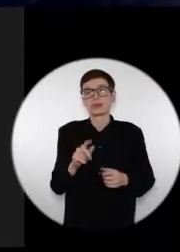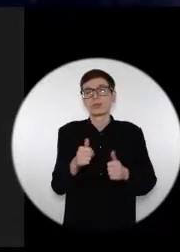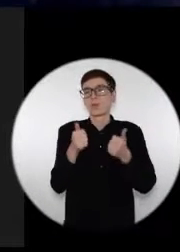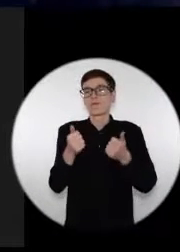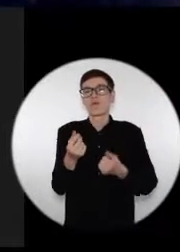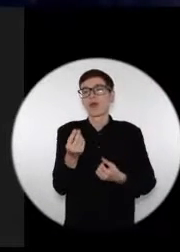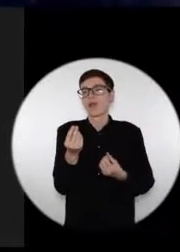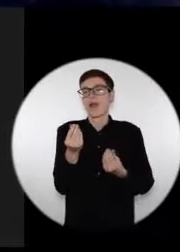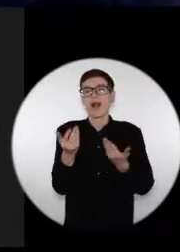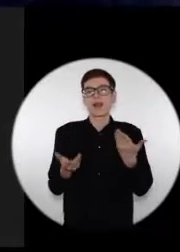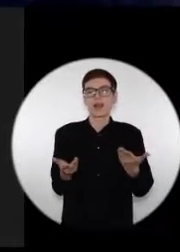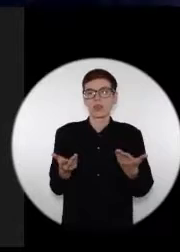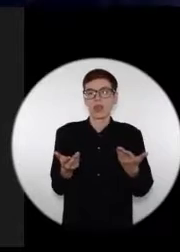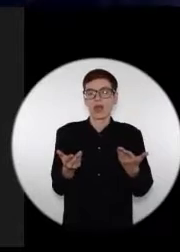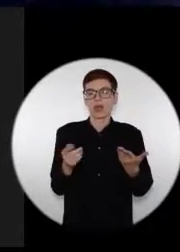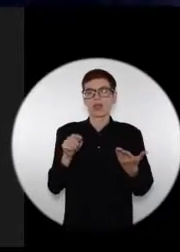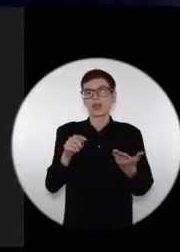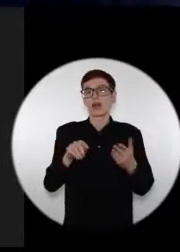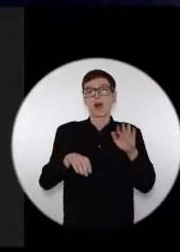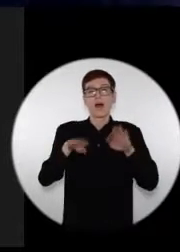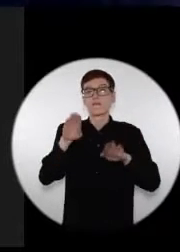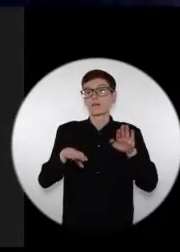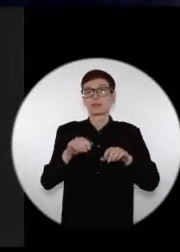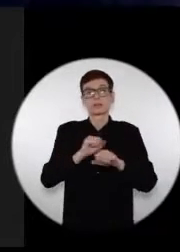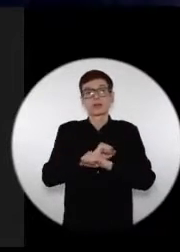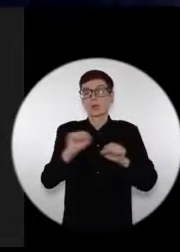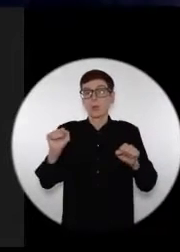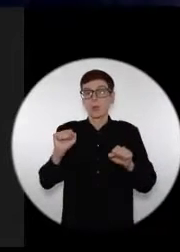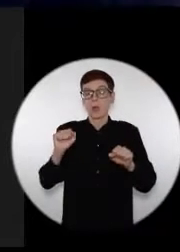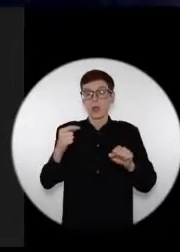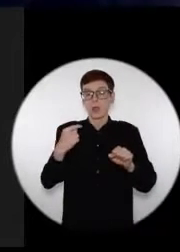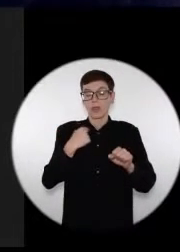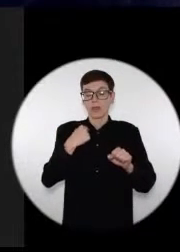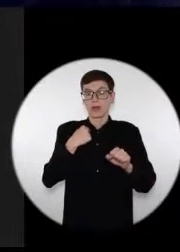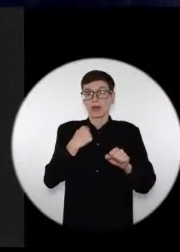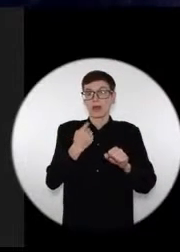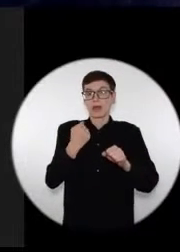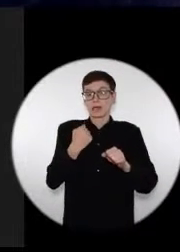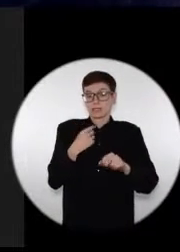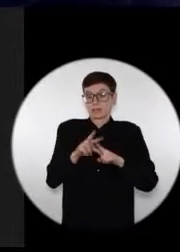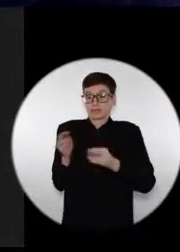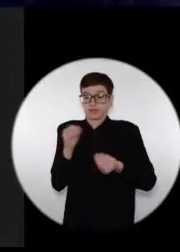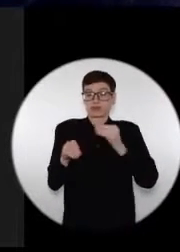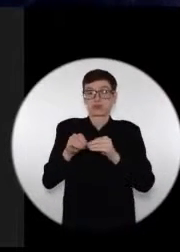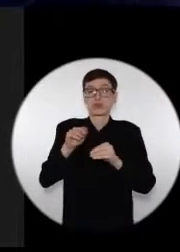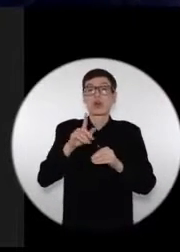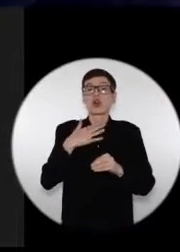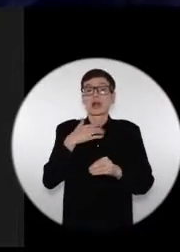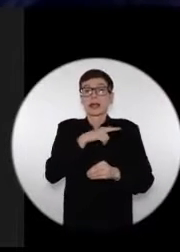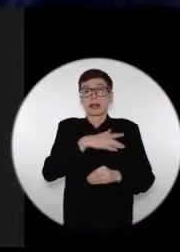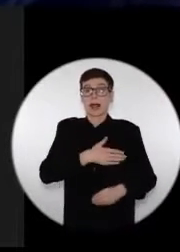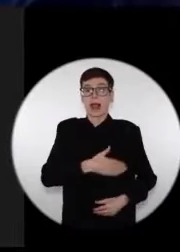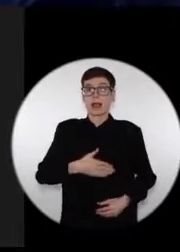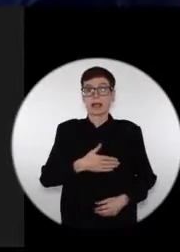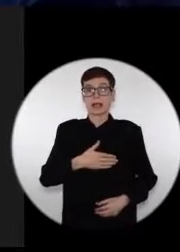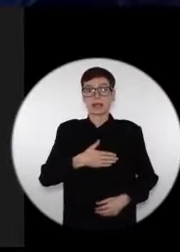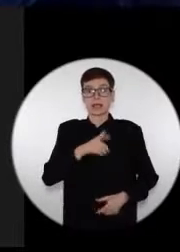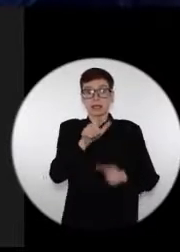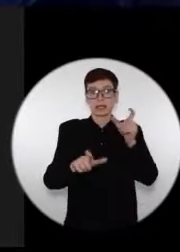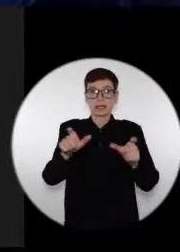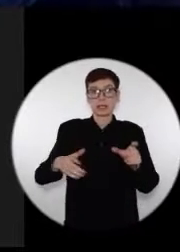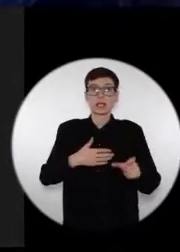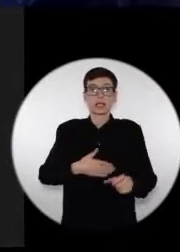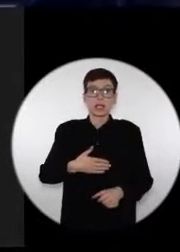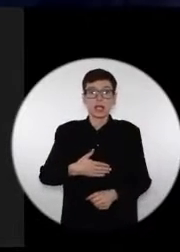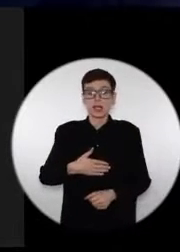a veces la grabación no son de muy buena calidad a veces también no se puede producir lo que la gente le gustaría leer